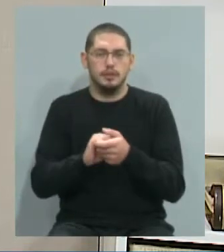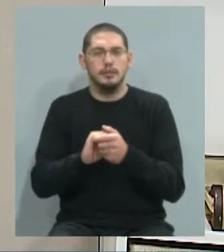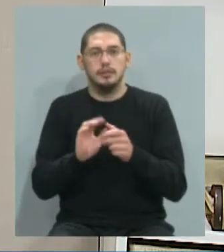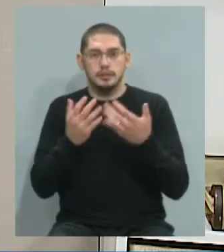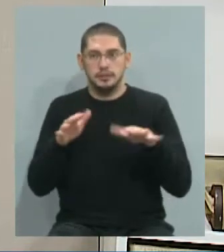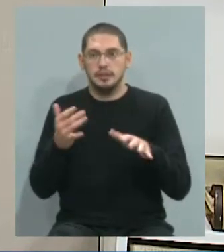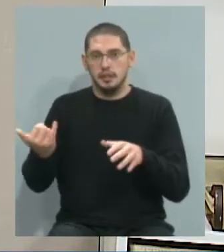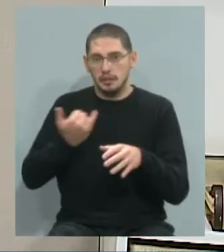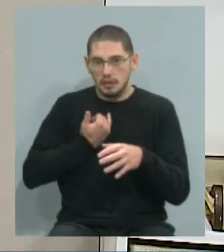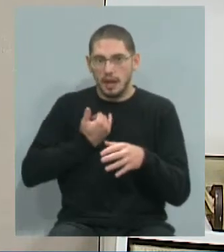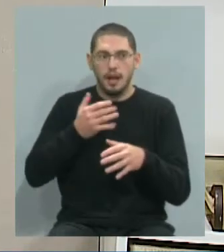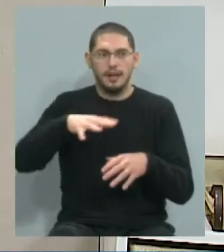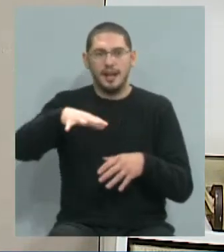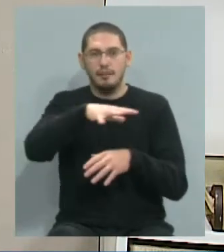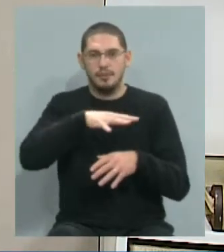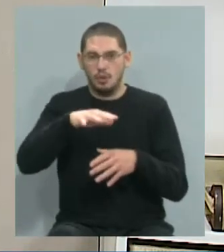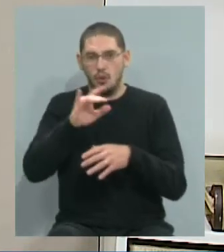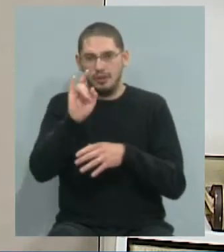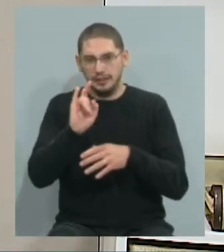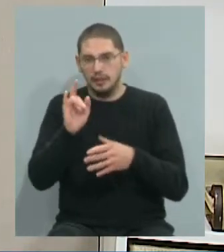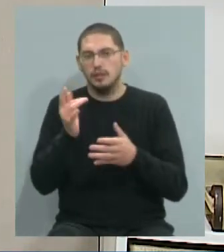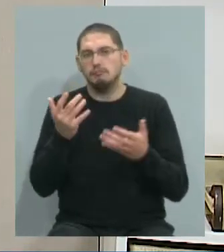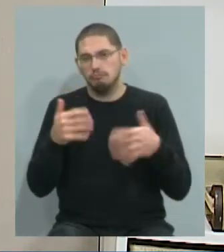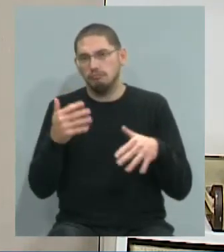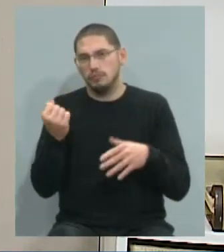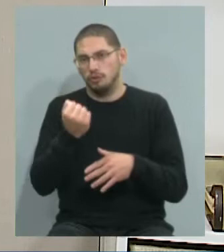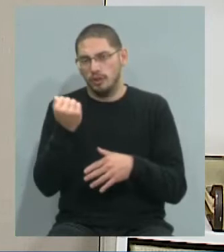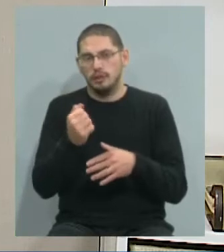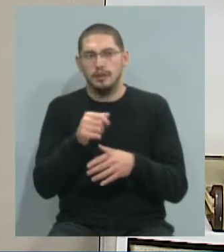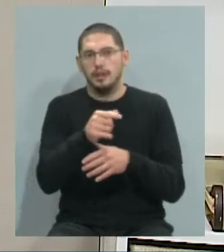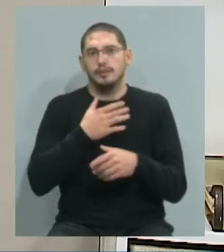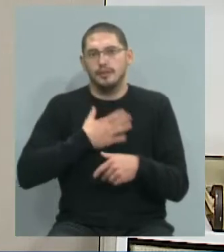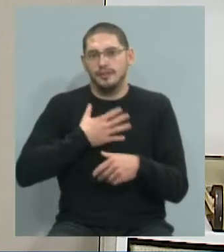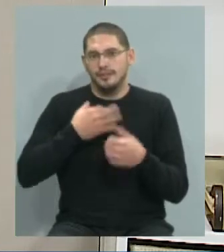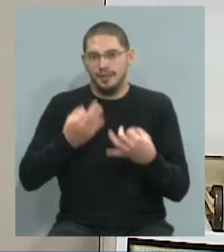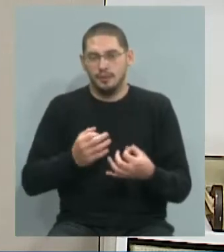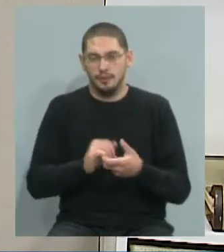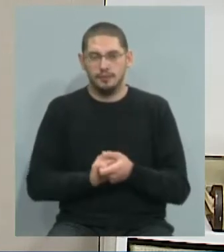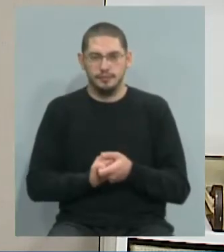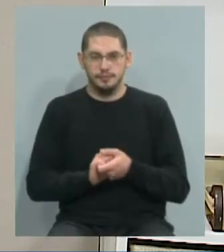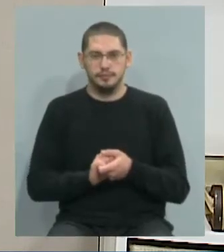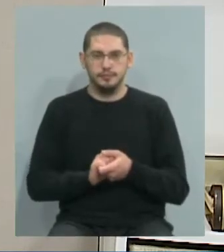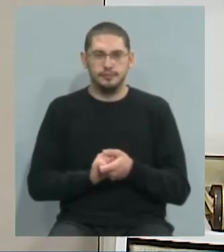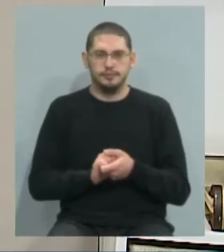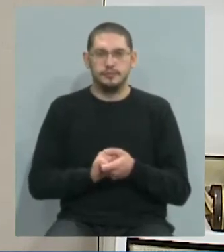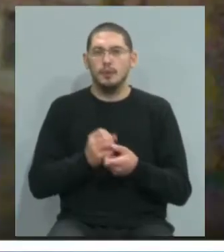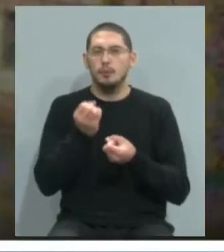por nosotros en el ámbito universitario y obviamente me imagino que ella debe estar celebrándolo y mucho. Fernanda, ¿cómo estás? Buenas